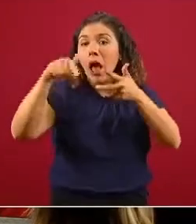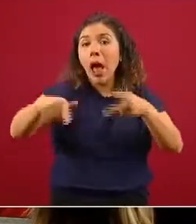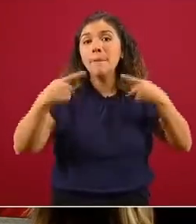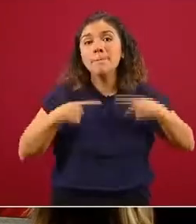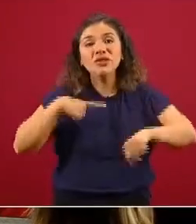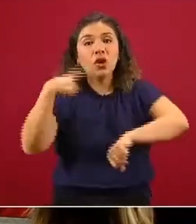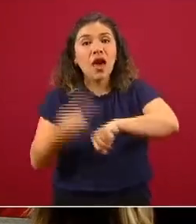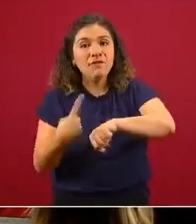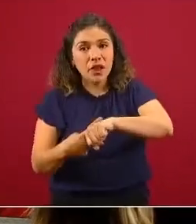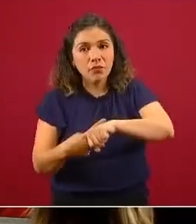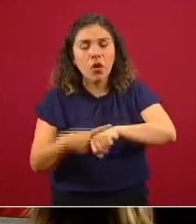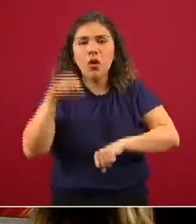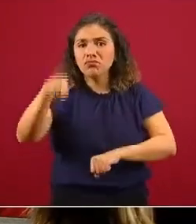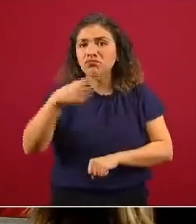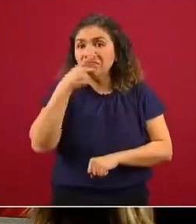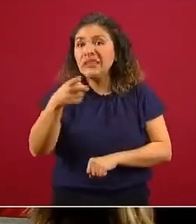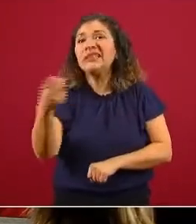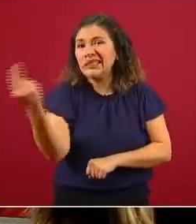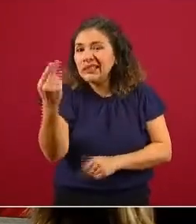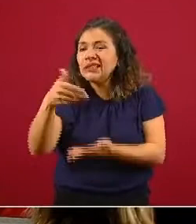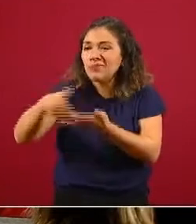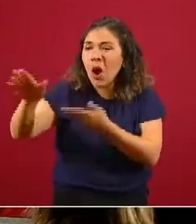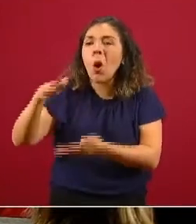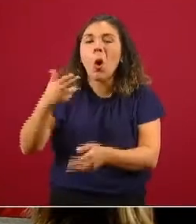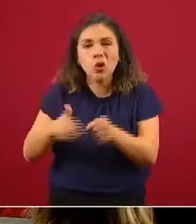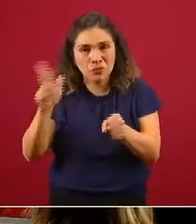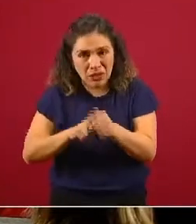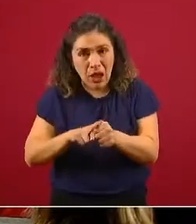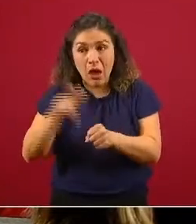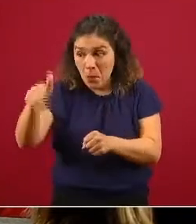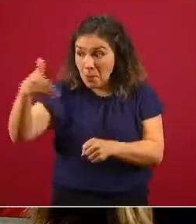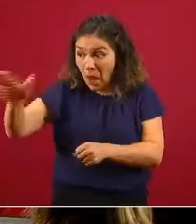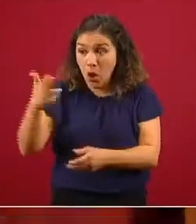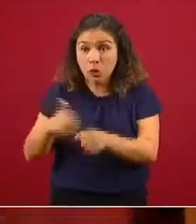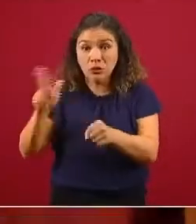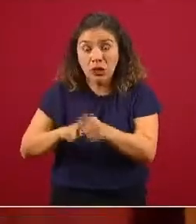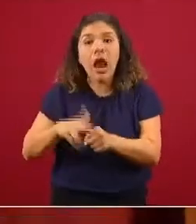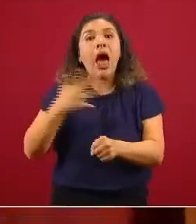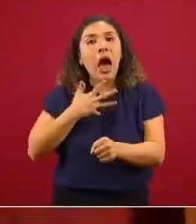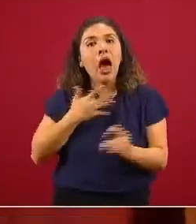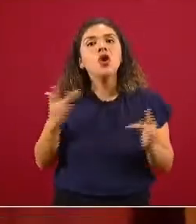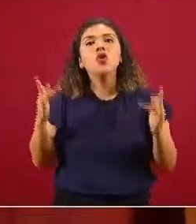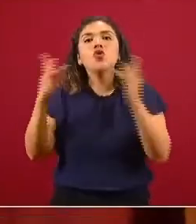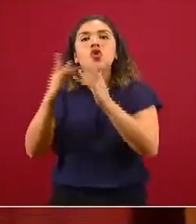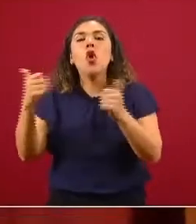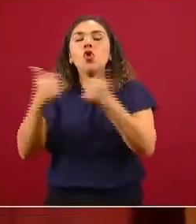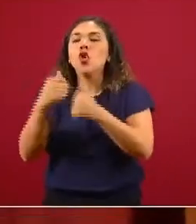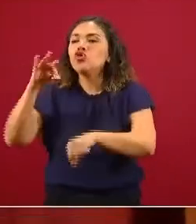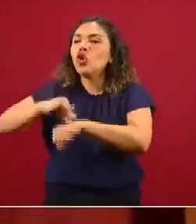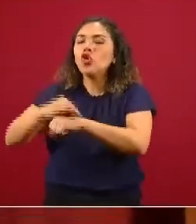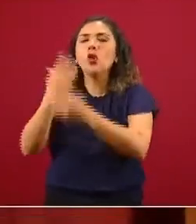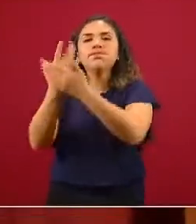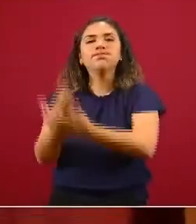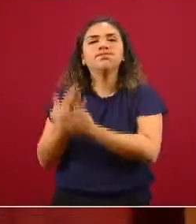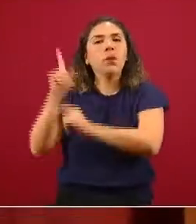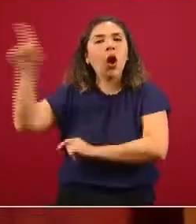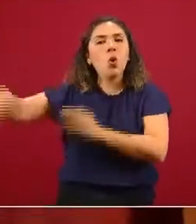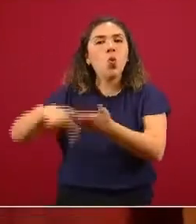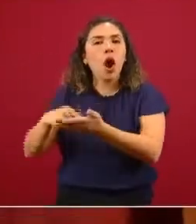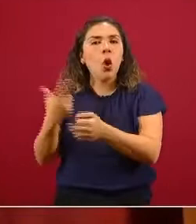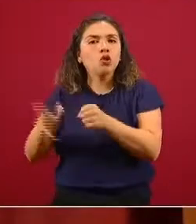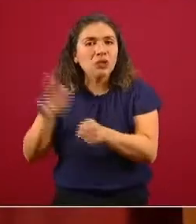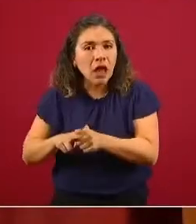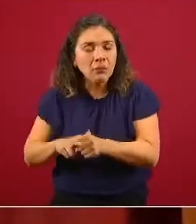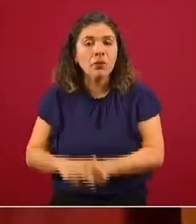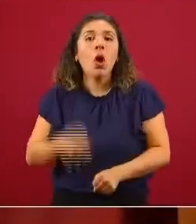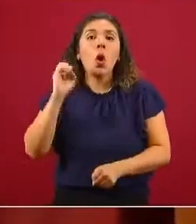paciente. Ahí le decide si va al hospital, y si va al hospital ya hay una conexión con el médico que está en el hospital y los está esperando. Si hay que